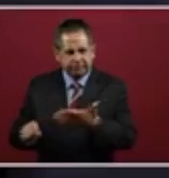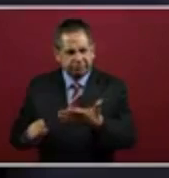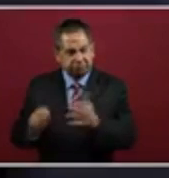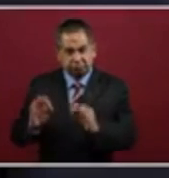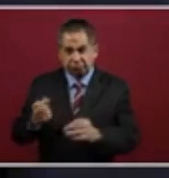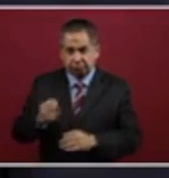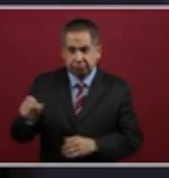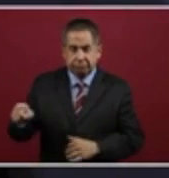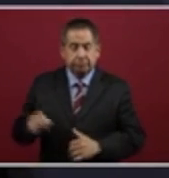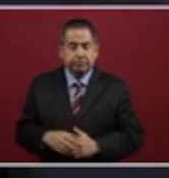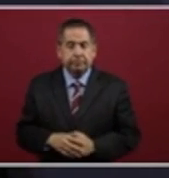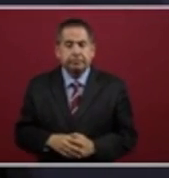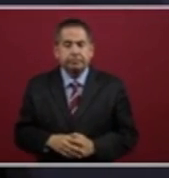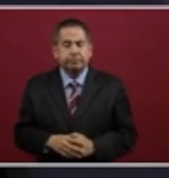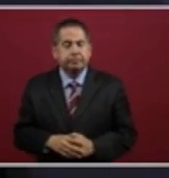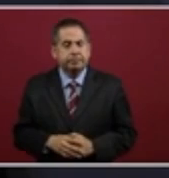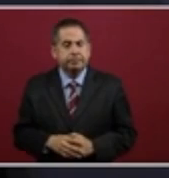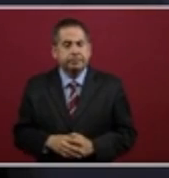era